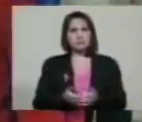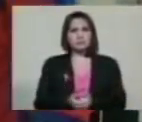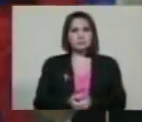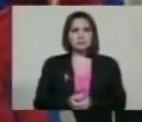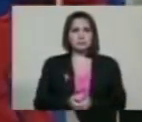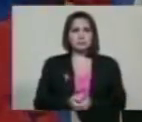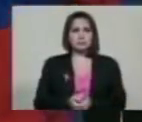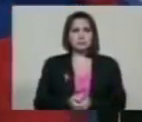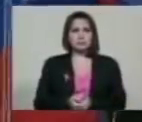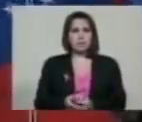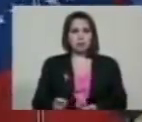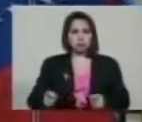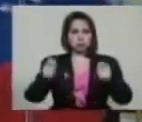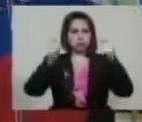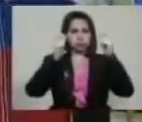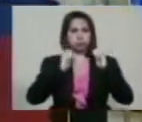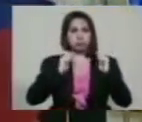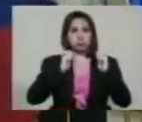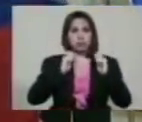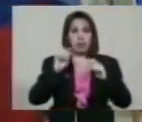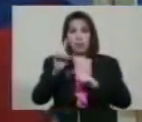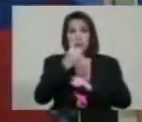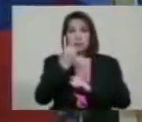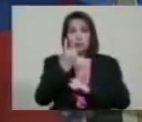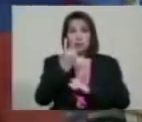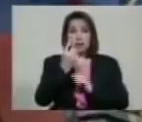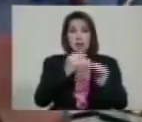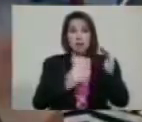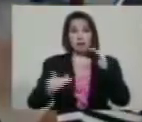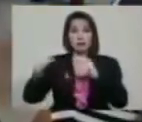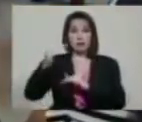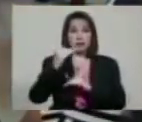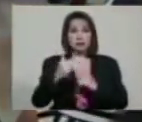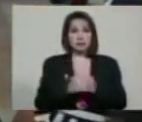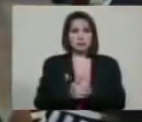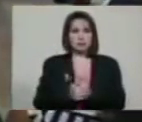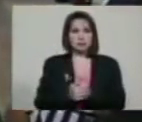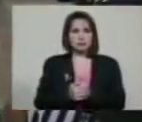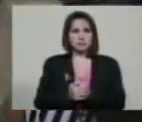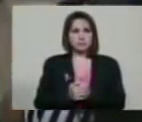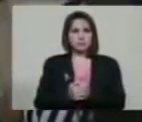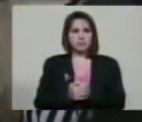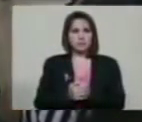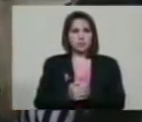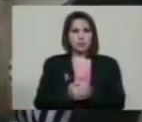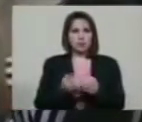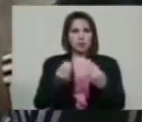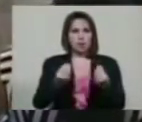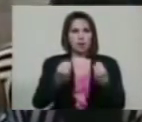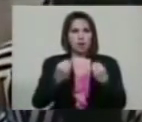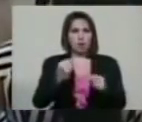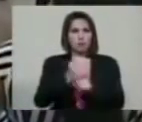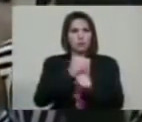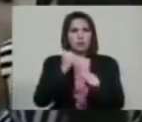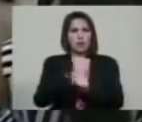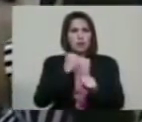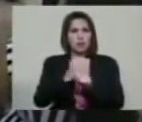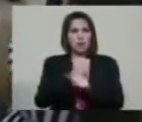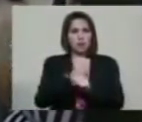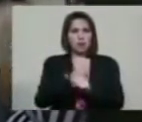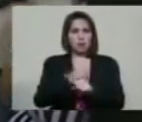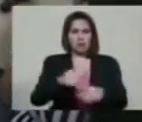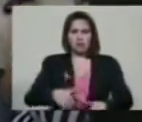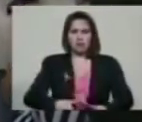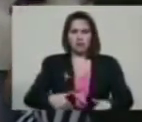la orden José Félix Rivas en su primera clase. Parte de lo que ha sido un trabajo